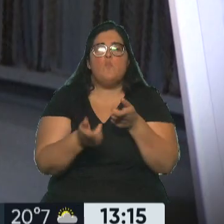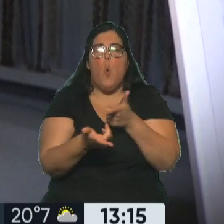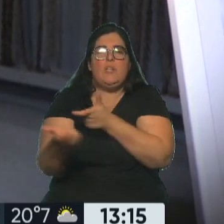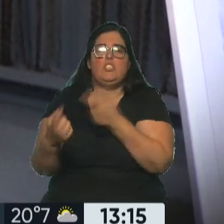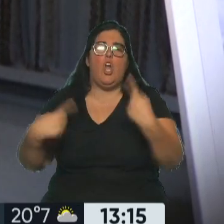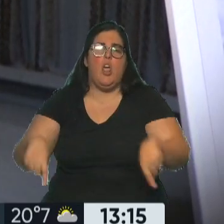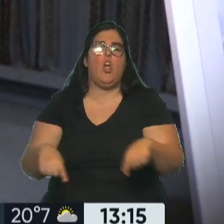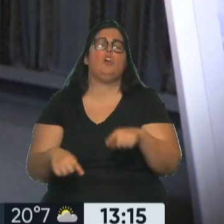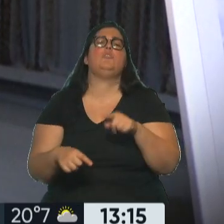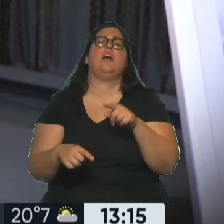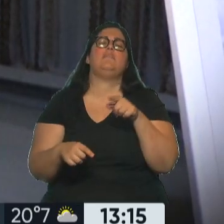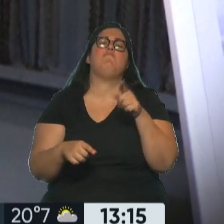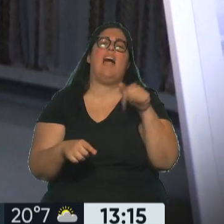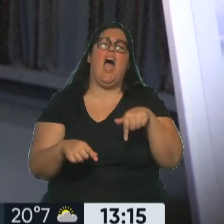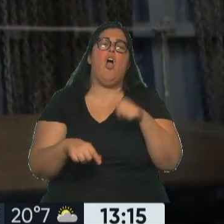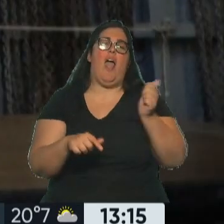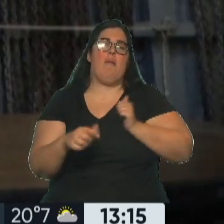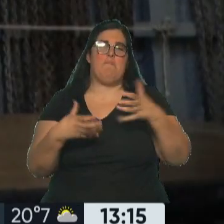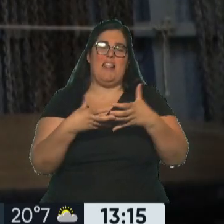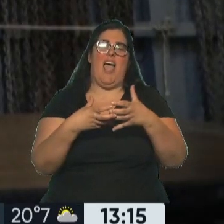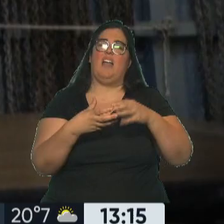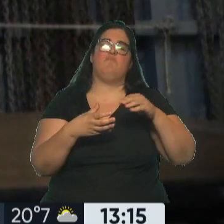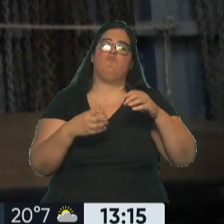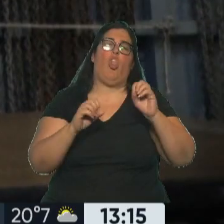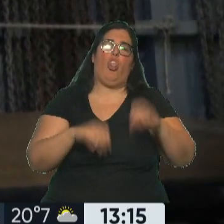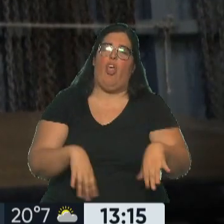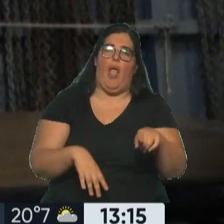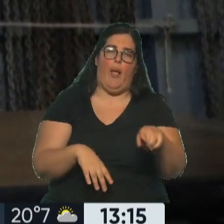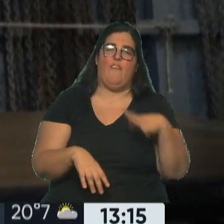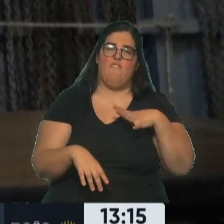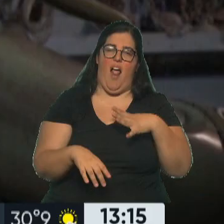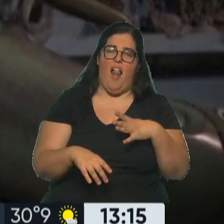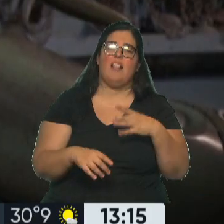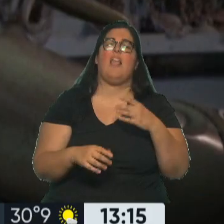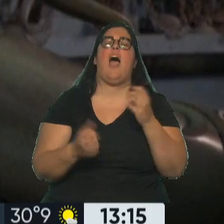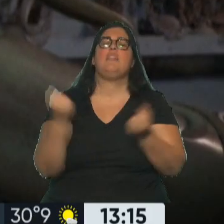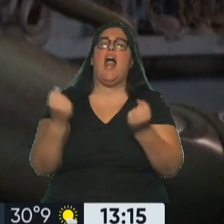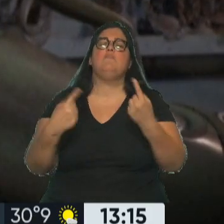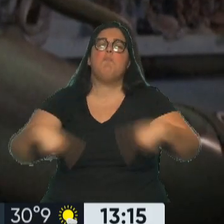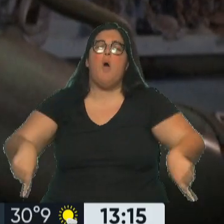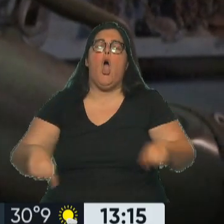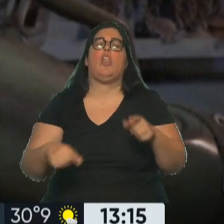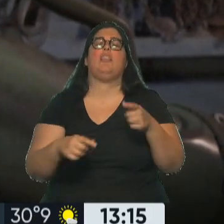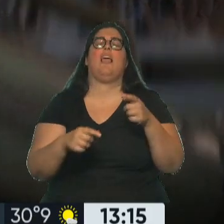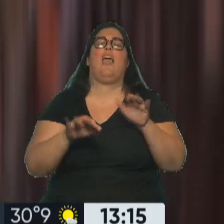los actuales flancos débiles de sus Fuerzas Armadas, así como la expansión de su transporte y el desarrollo de elementos de